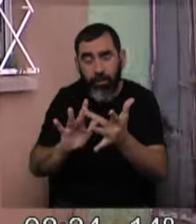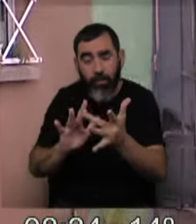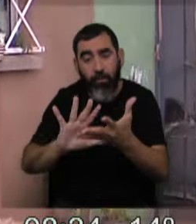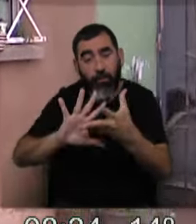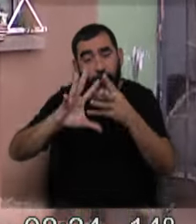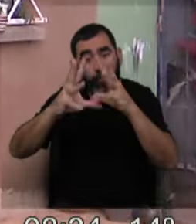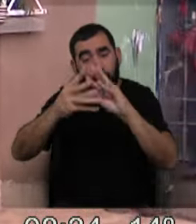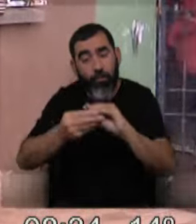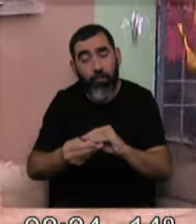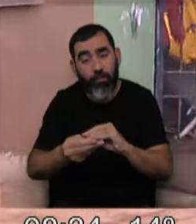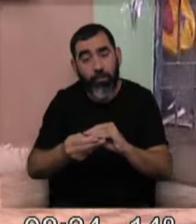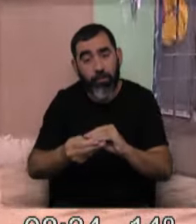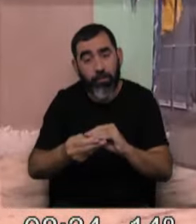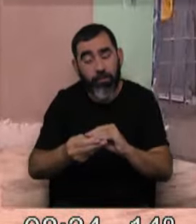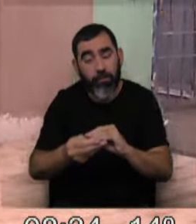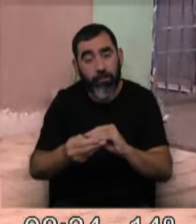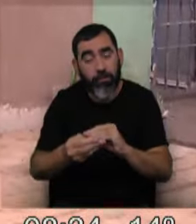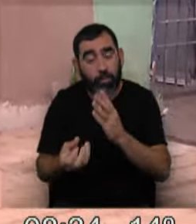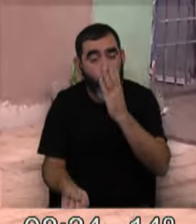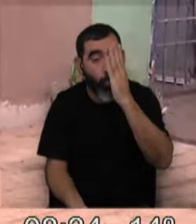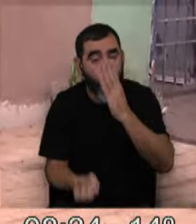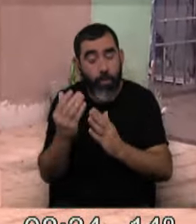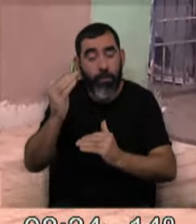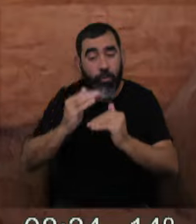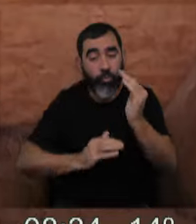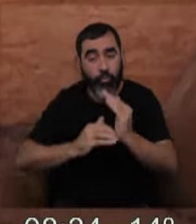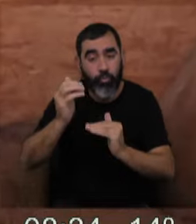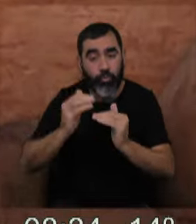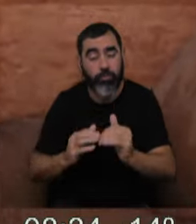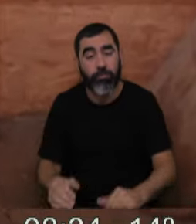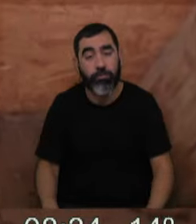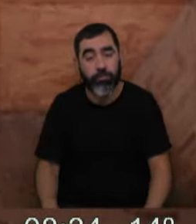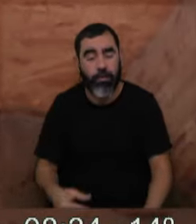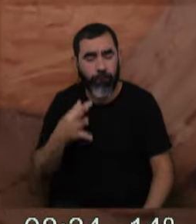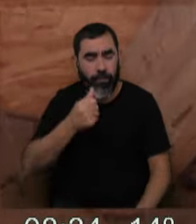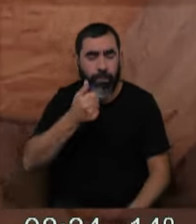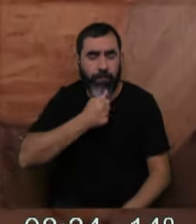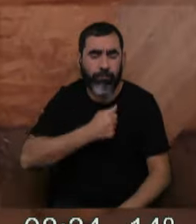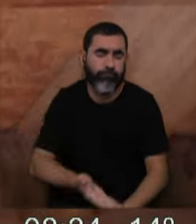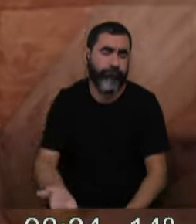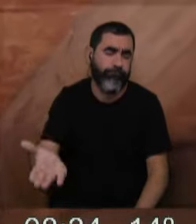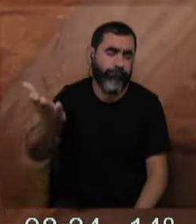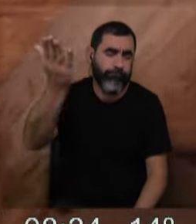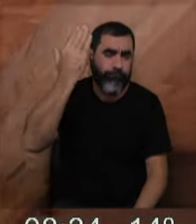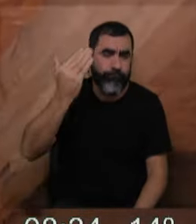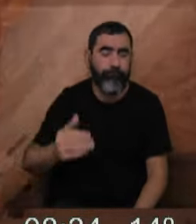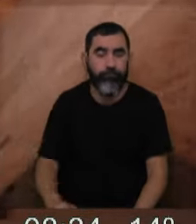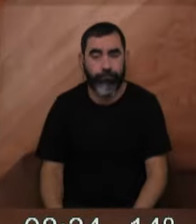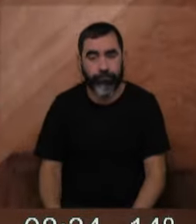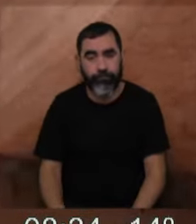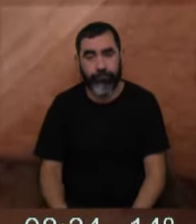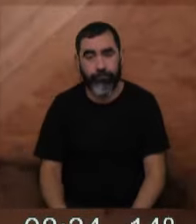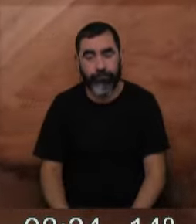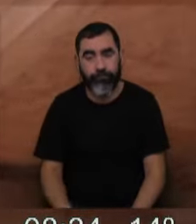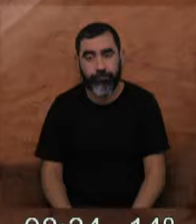forma de un nuevo tiempo en construcción, que en realidad es más antiguo que todos nosotros. Entonces, creo